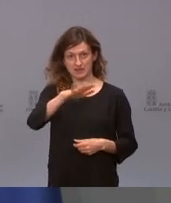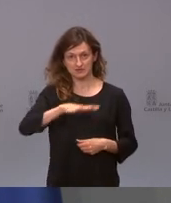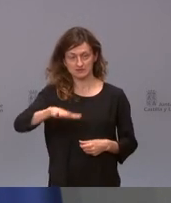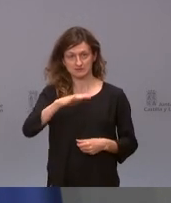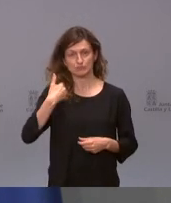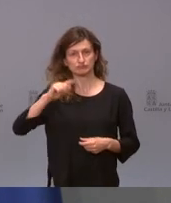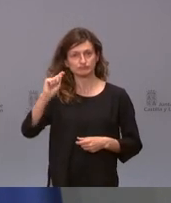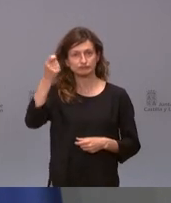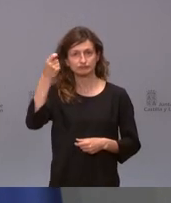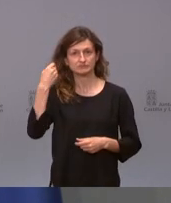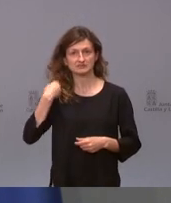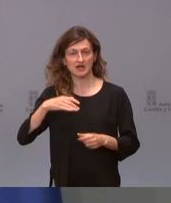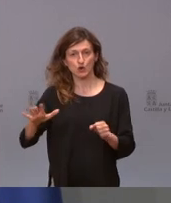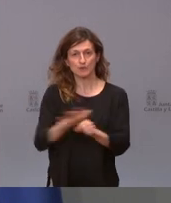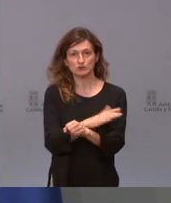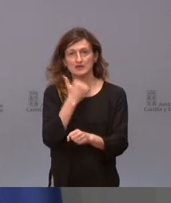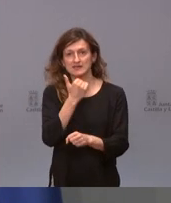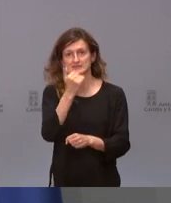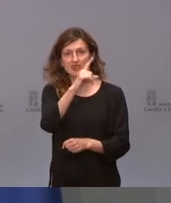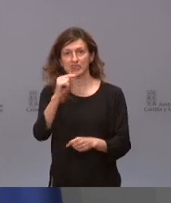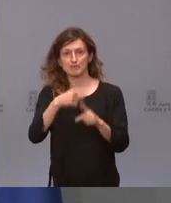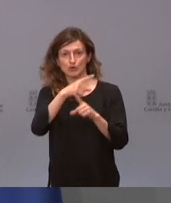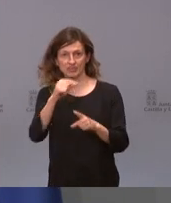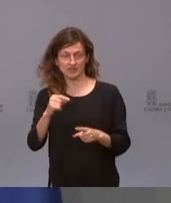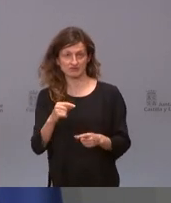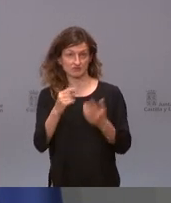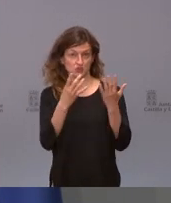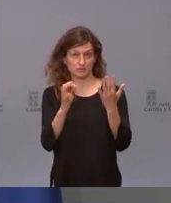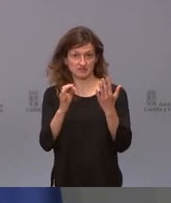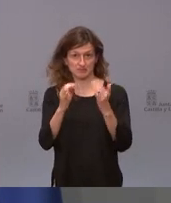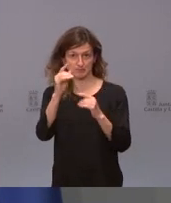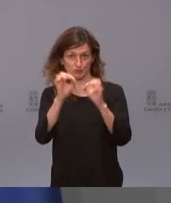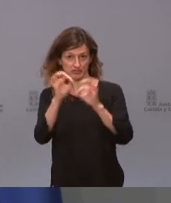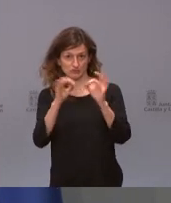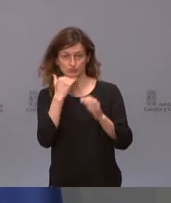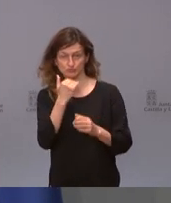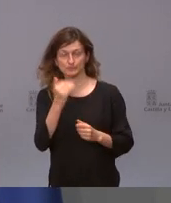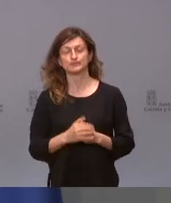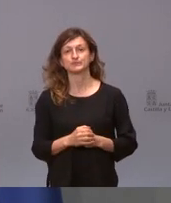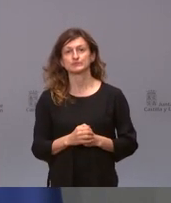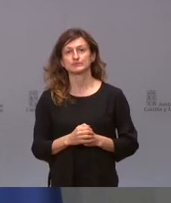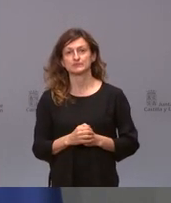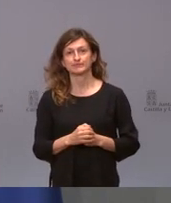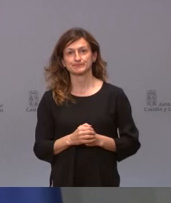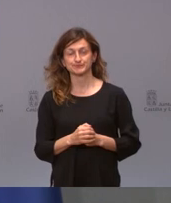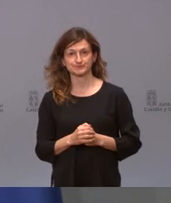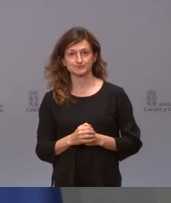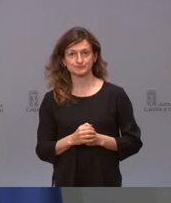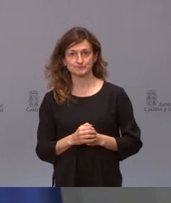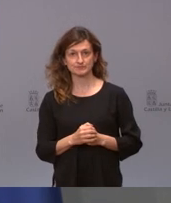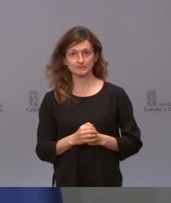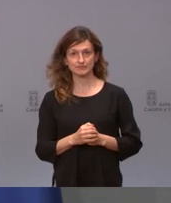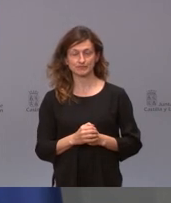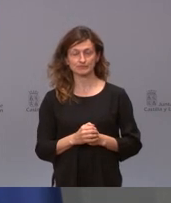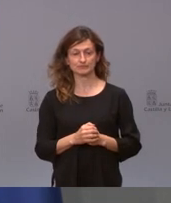conseguido casi una cobertura del cien por cien de un noventa y tantos por ciento y lo cierto es que se